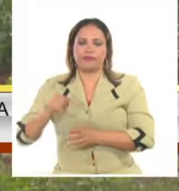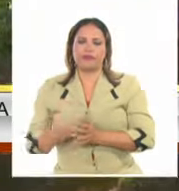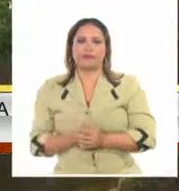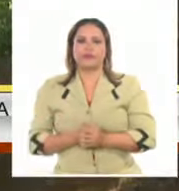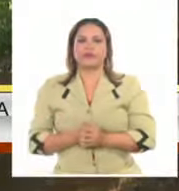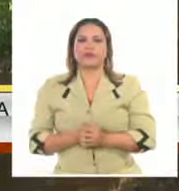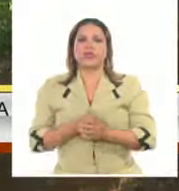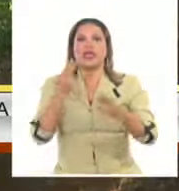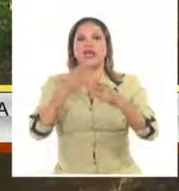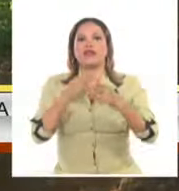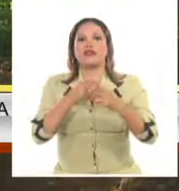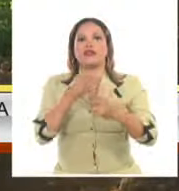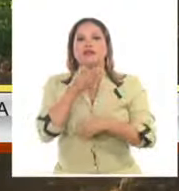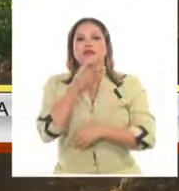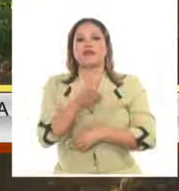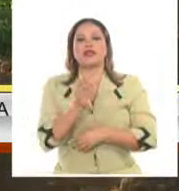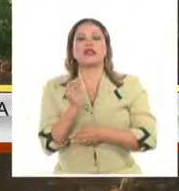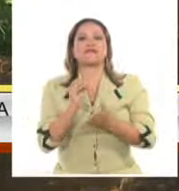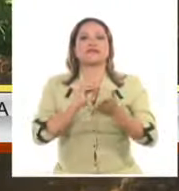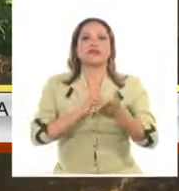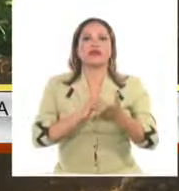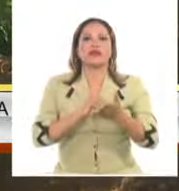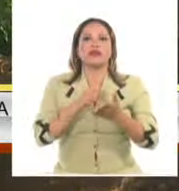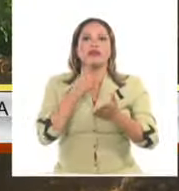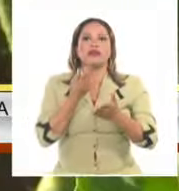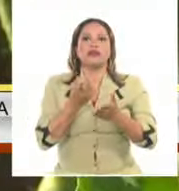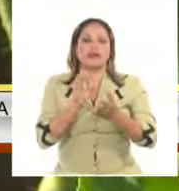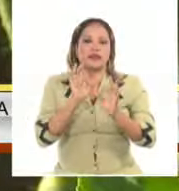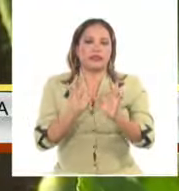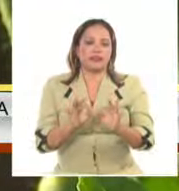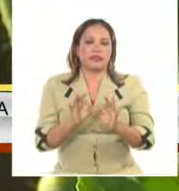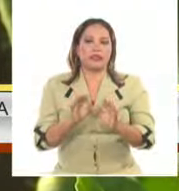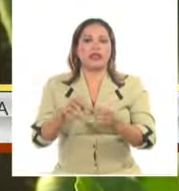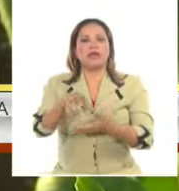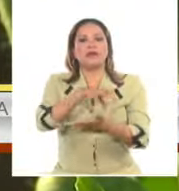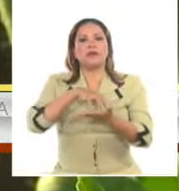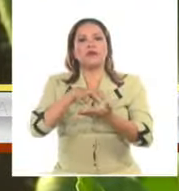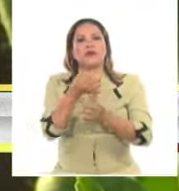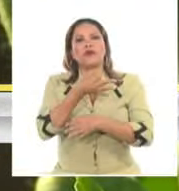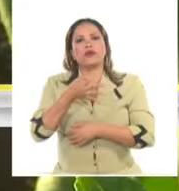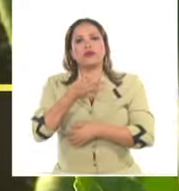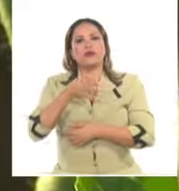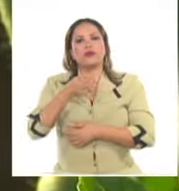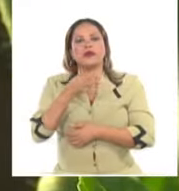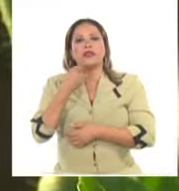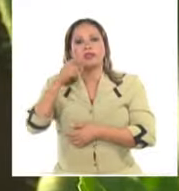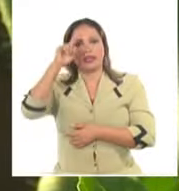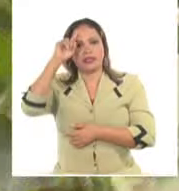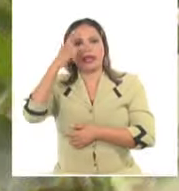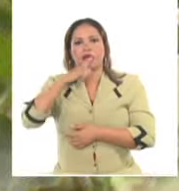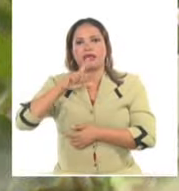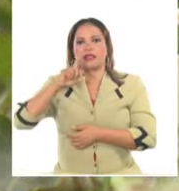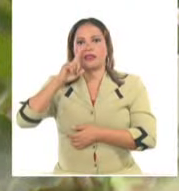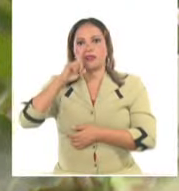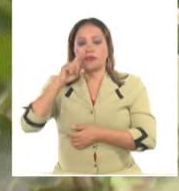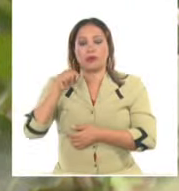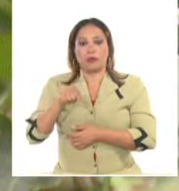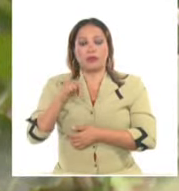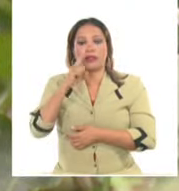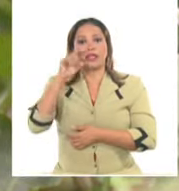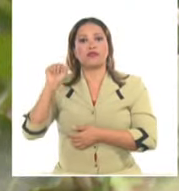gran hidropónico natural, se ubica en el municipio de San Antonio del Sur, donde un alto por ciento de lo que allí se siembra y cosecha